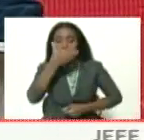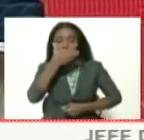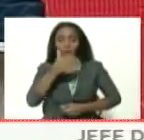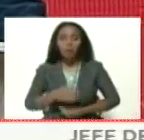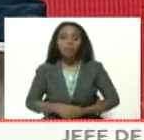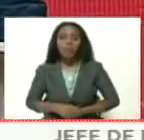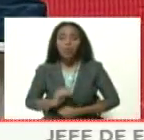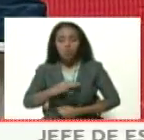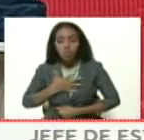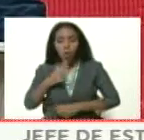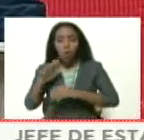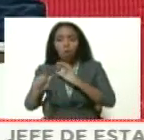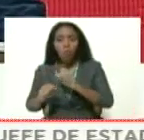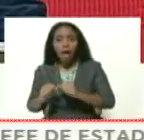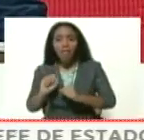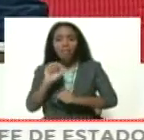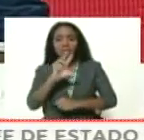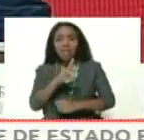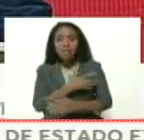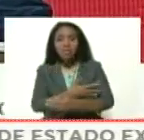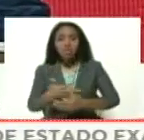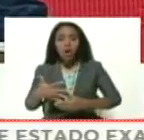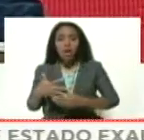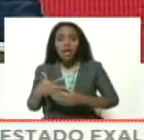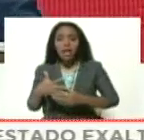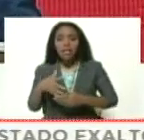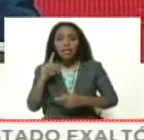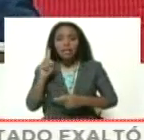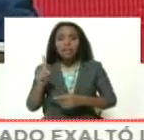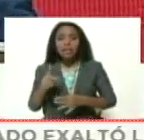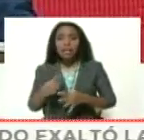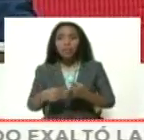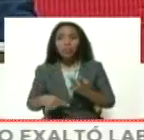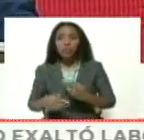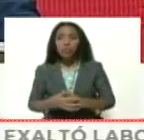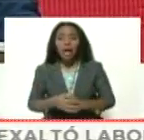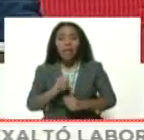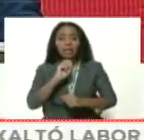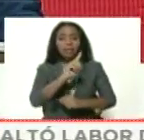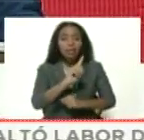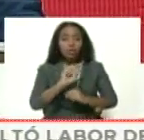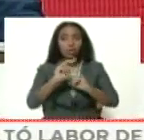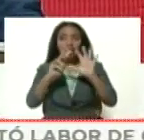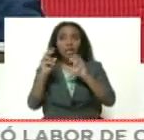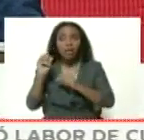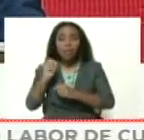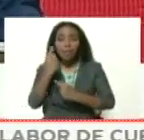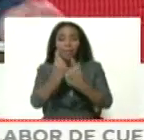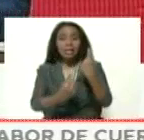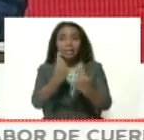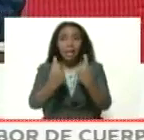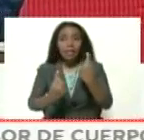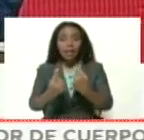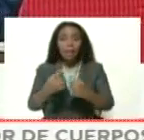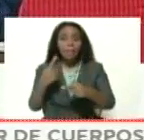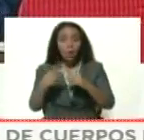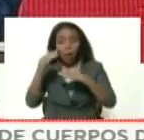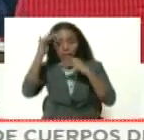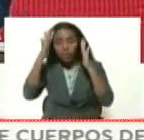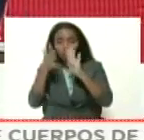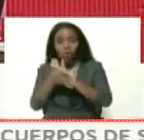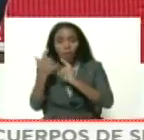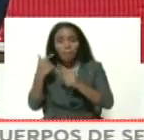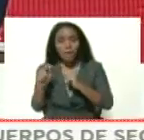podido comprar 3 millones de tabletas de cloroquina para atender a 170,000 pacientes. Pero prefieres